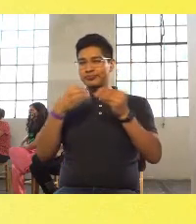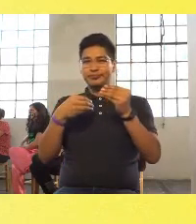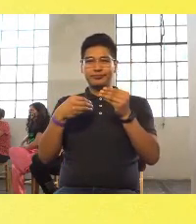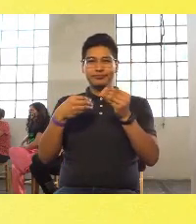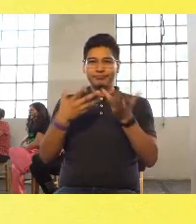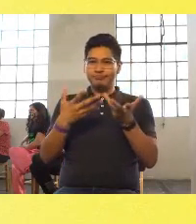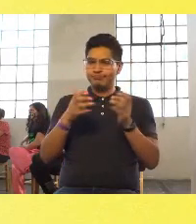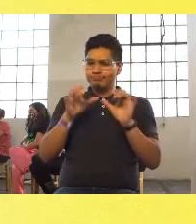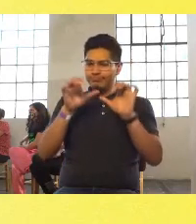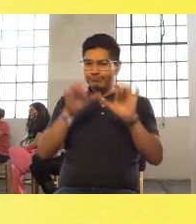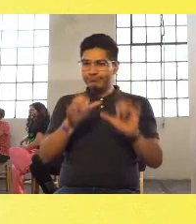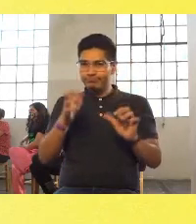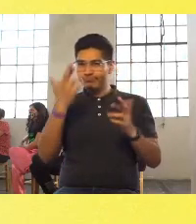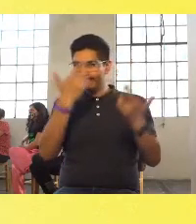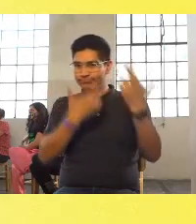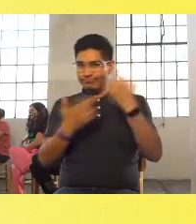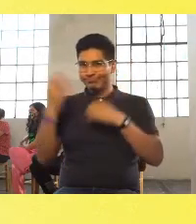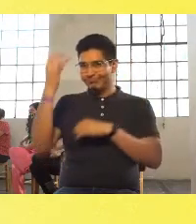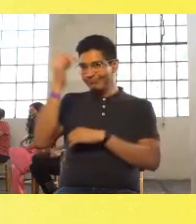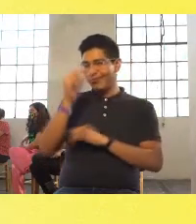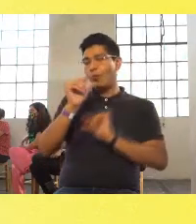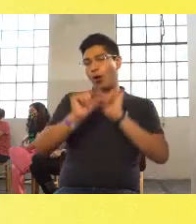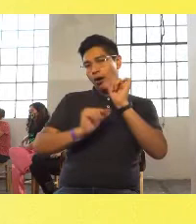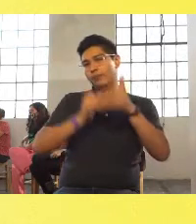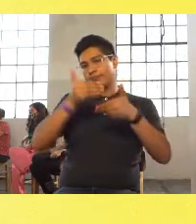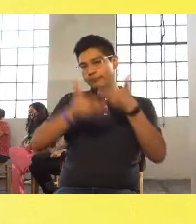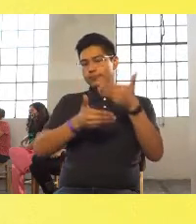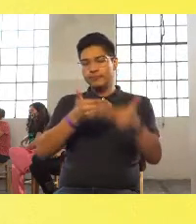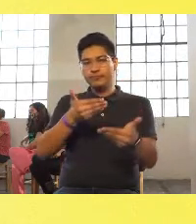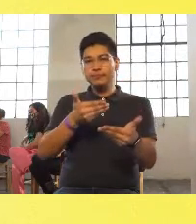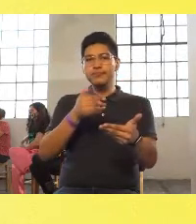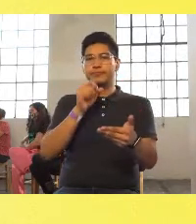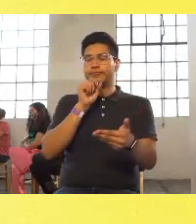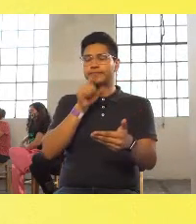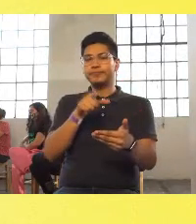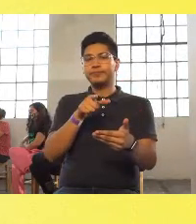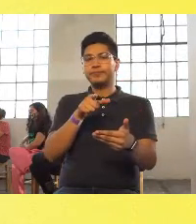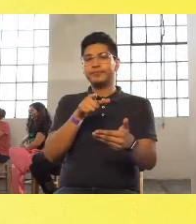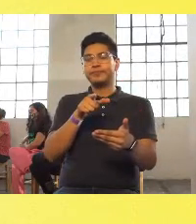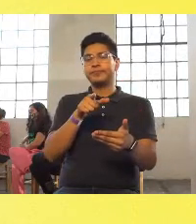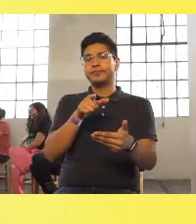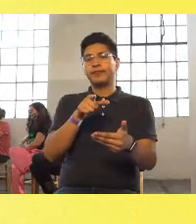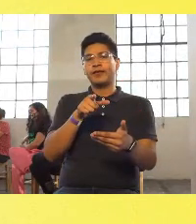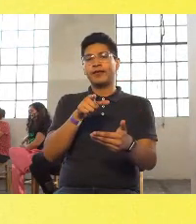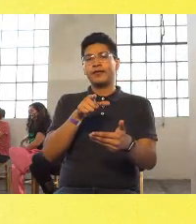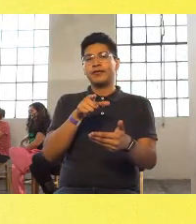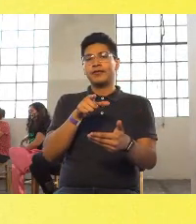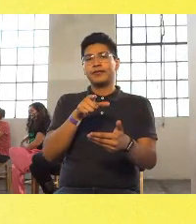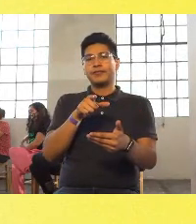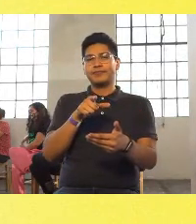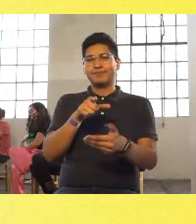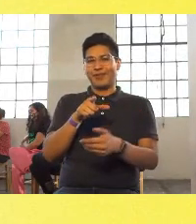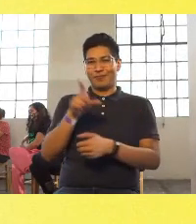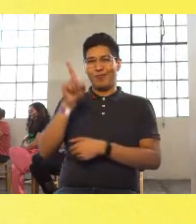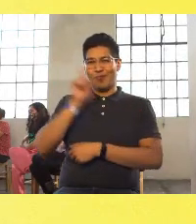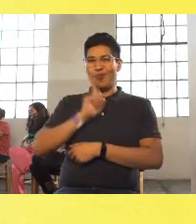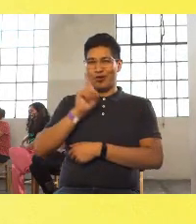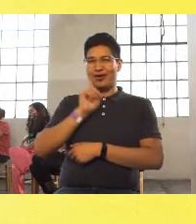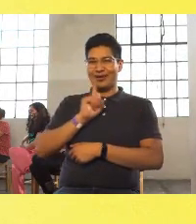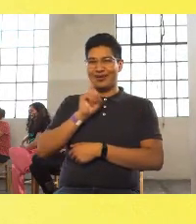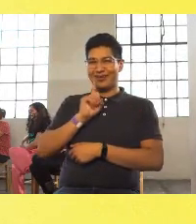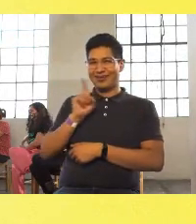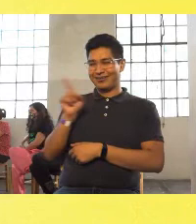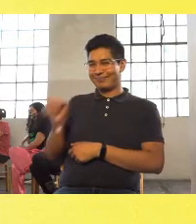pero también como pues ahí vamos, ¿no? O sea, si lo comparo mucho con este, como la mujer sincrética,